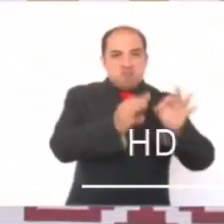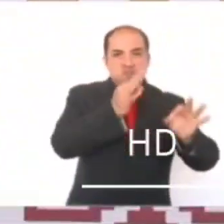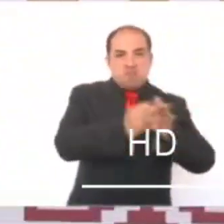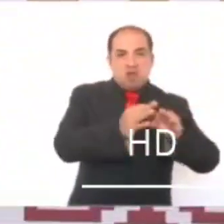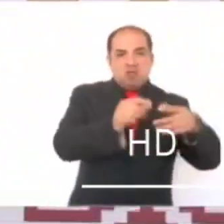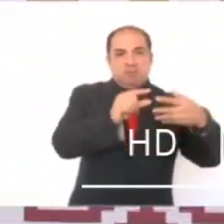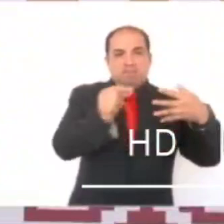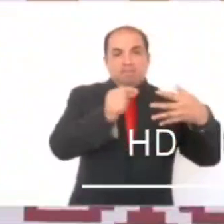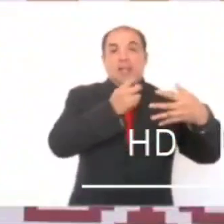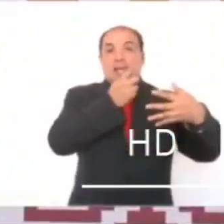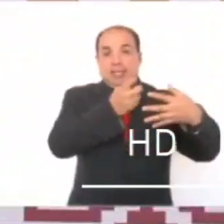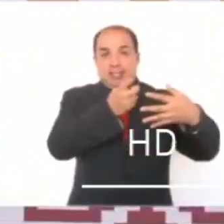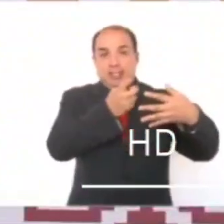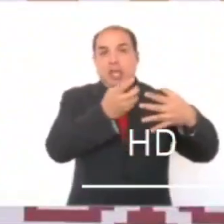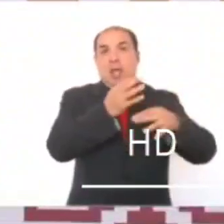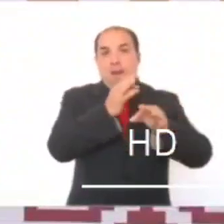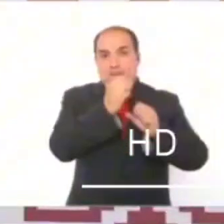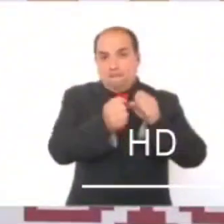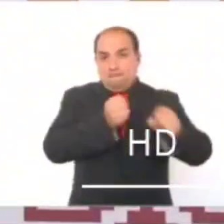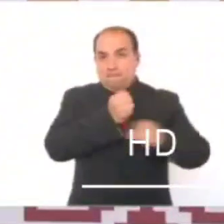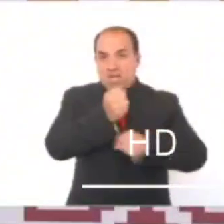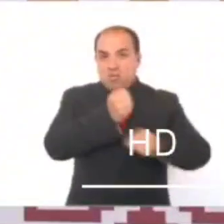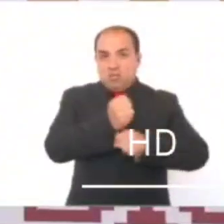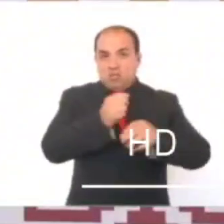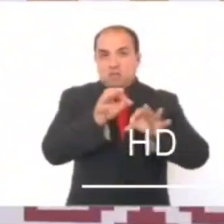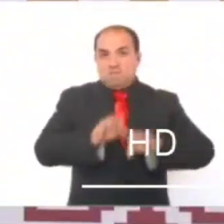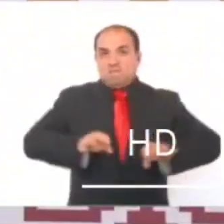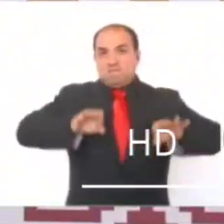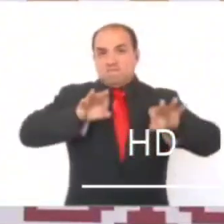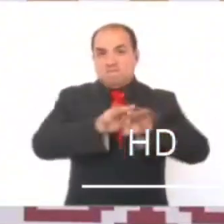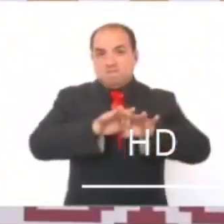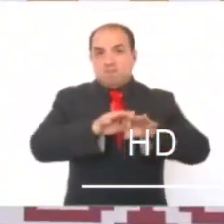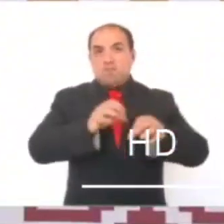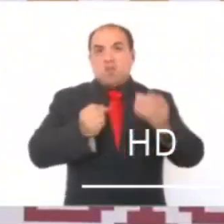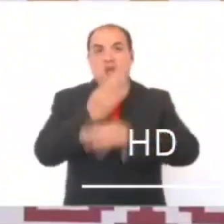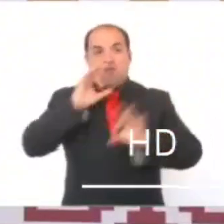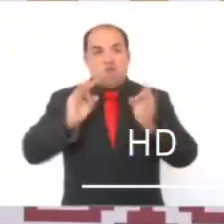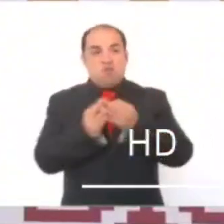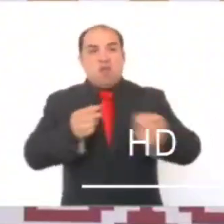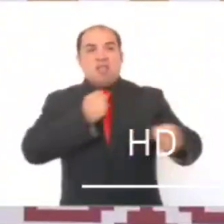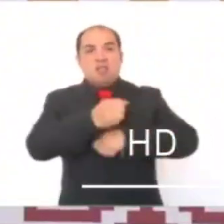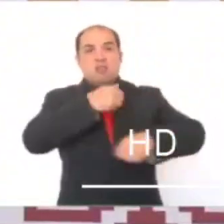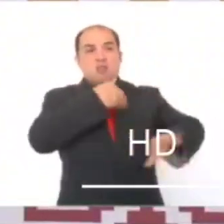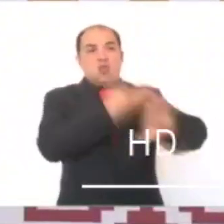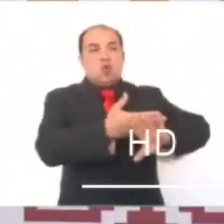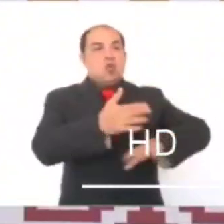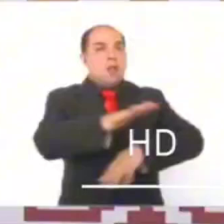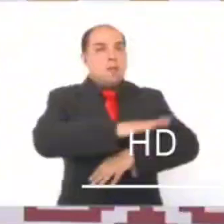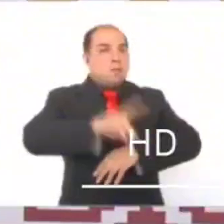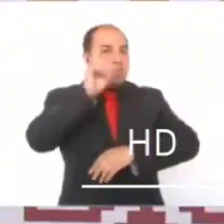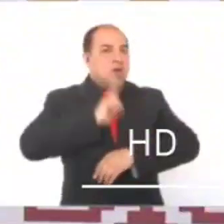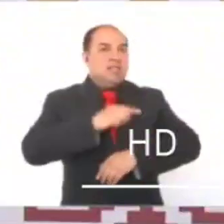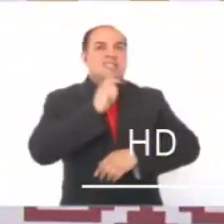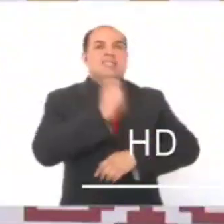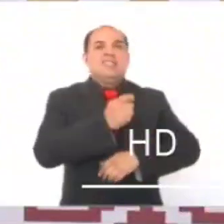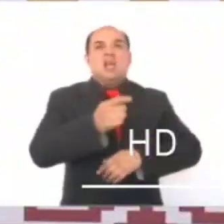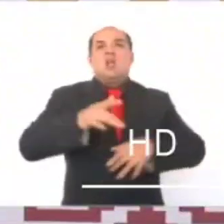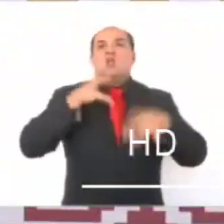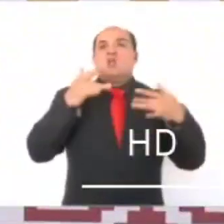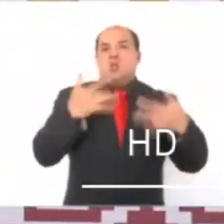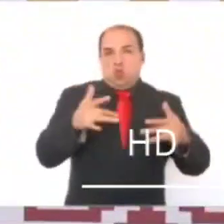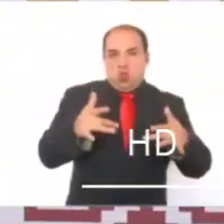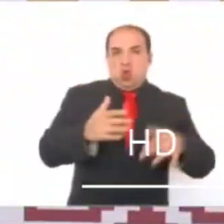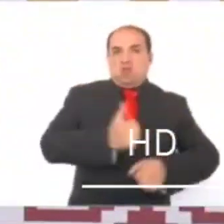una violencia específica, como un nuevo tipo de agresión contra las mujeres que causa dolor,